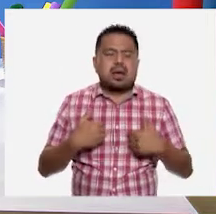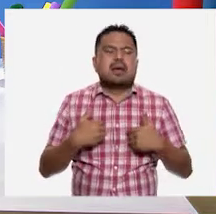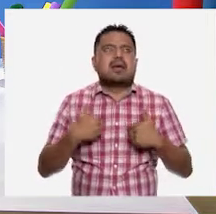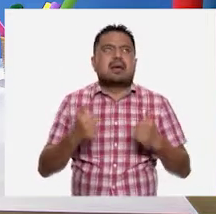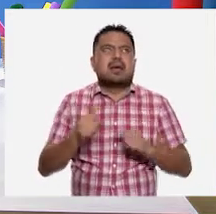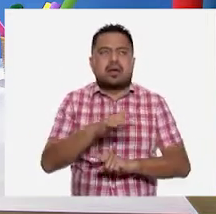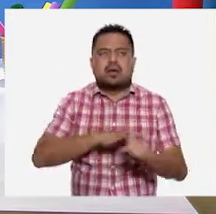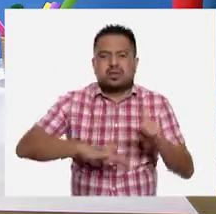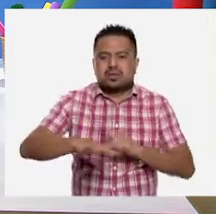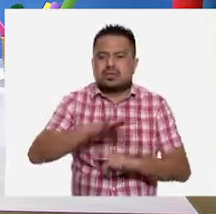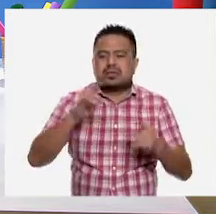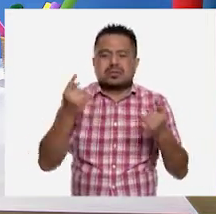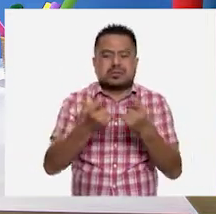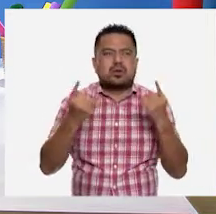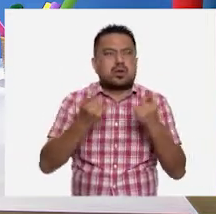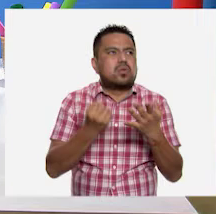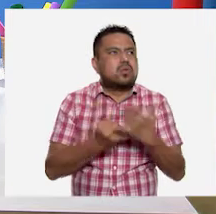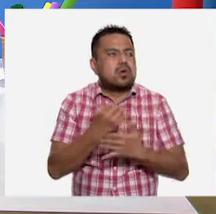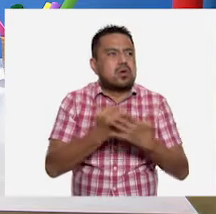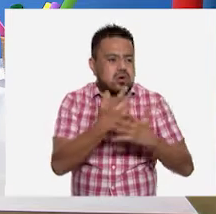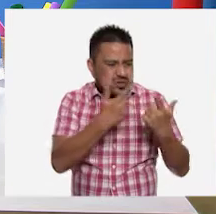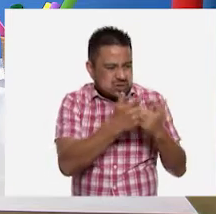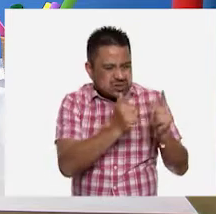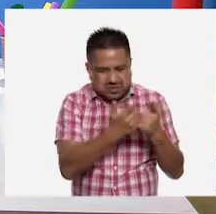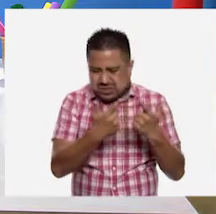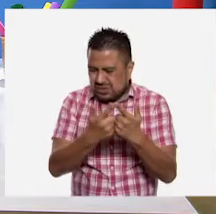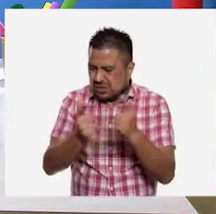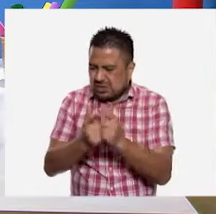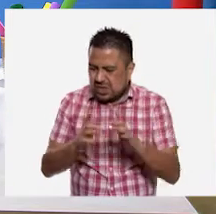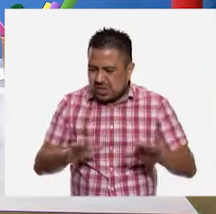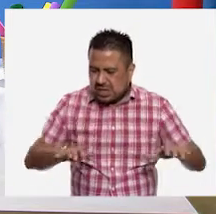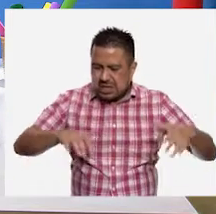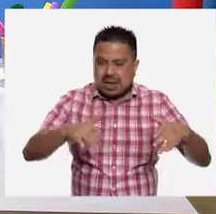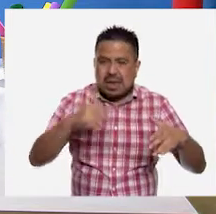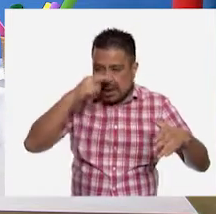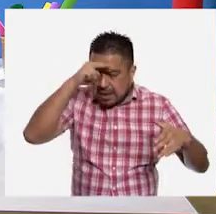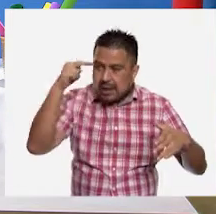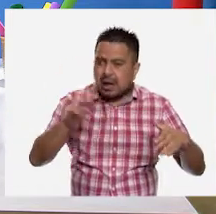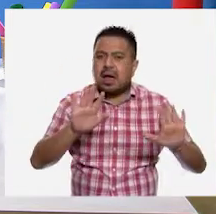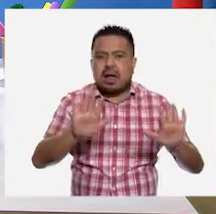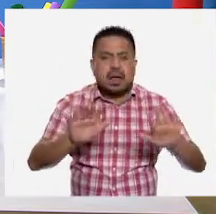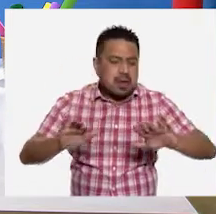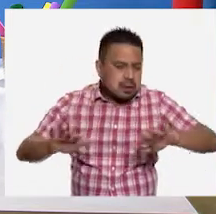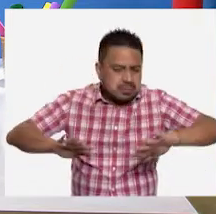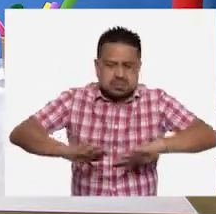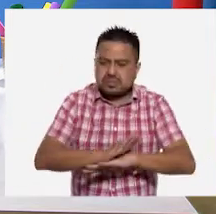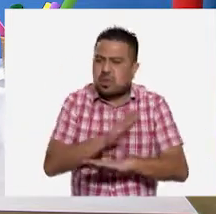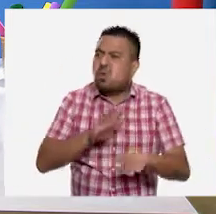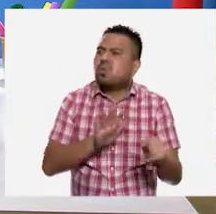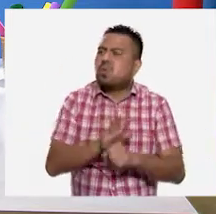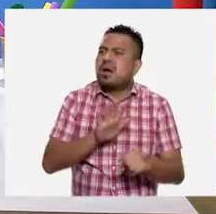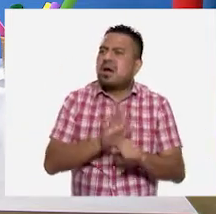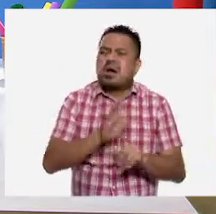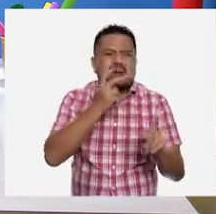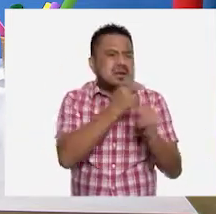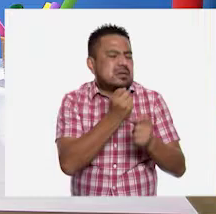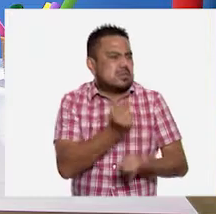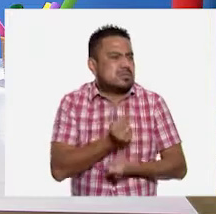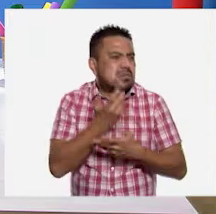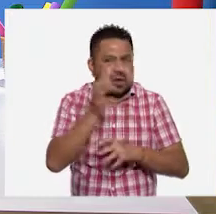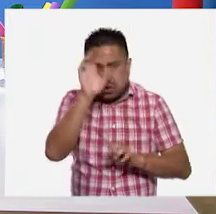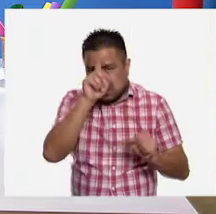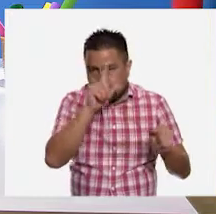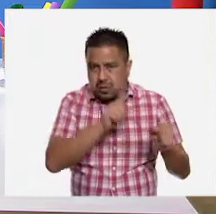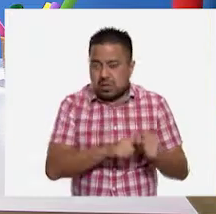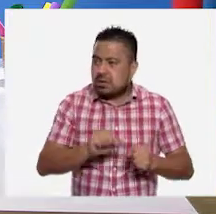contexto histórico de las nuevas expresiones culturales que surgieron en México. ¿Podemos pasar entonces a estudiar cuáles fueron estas expresiones